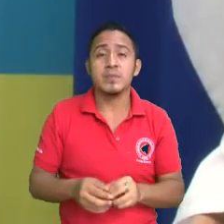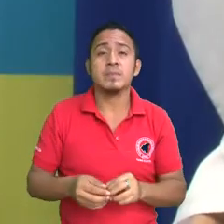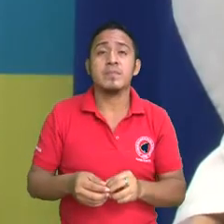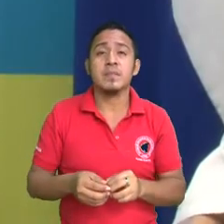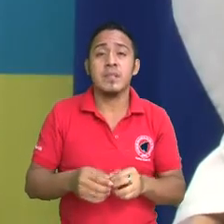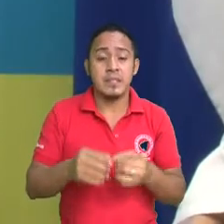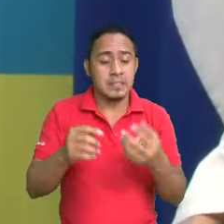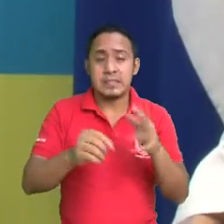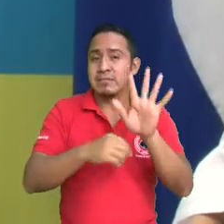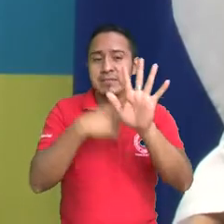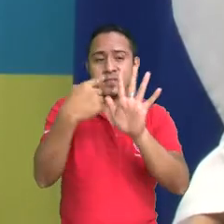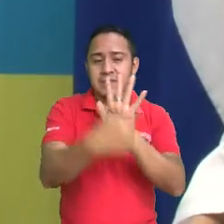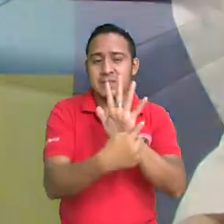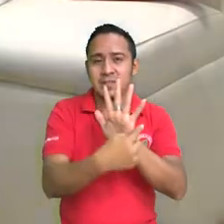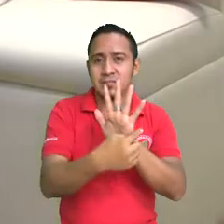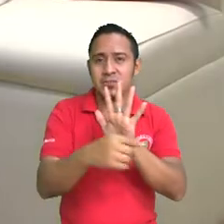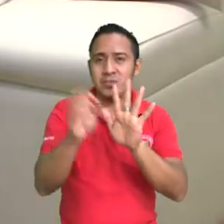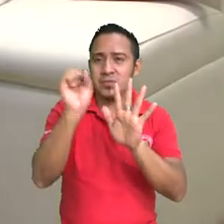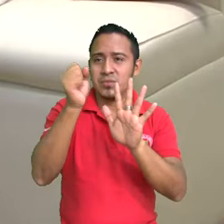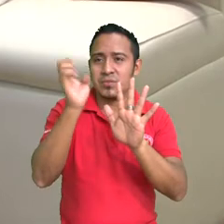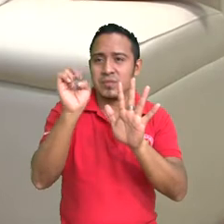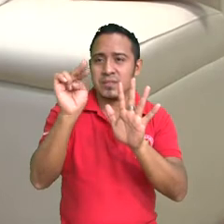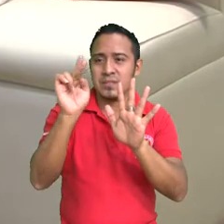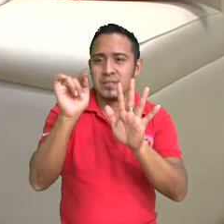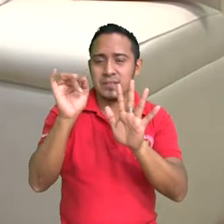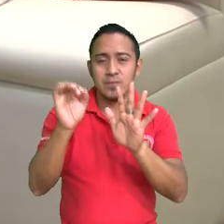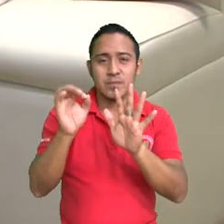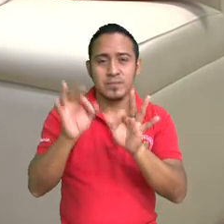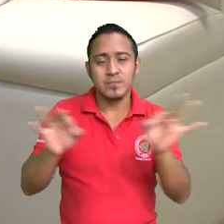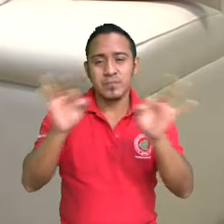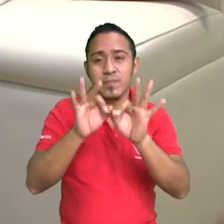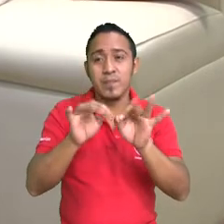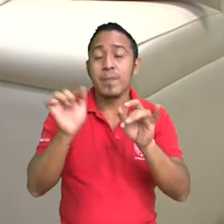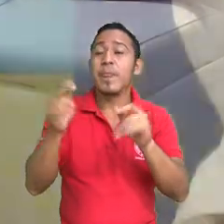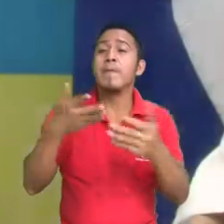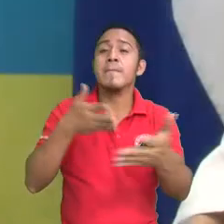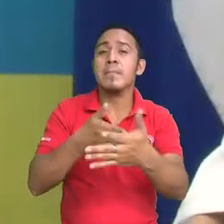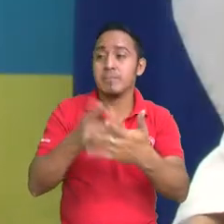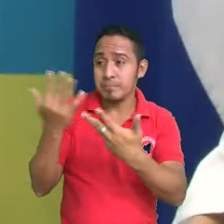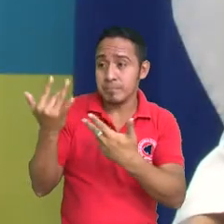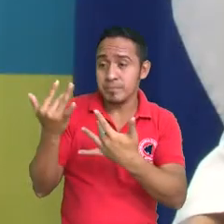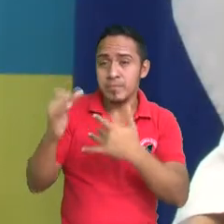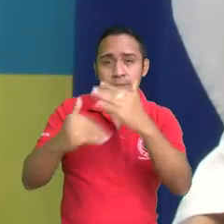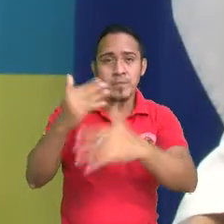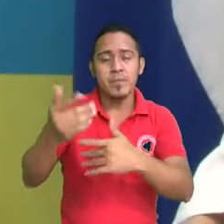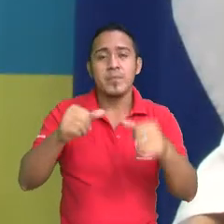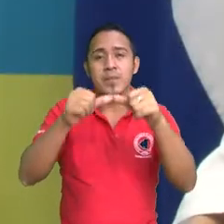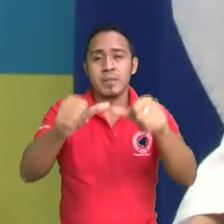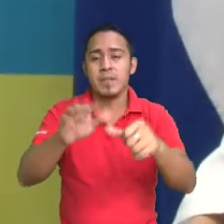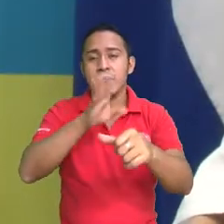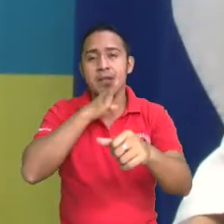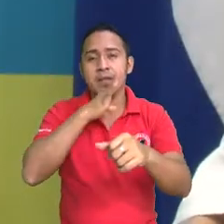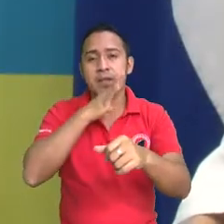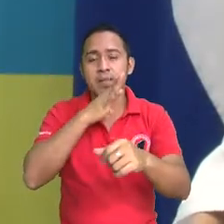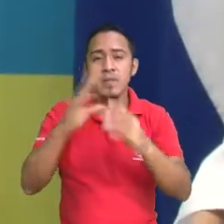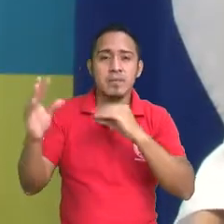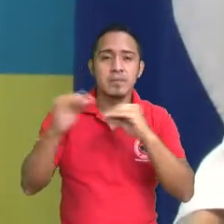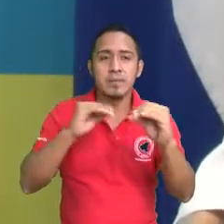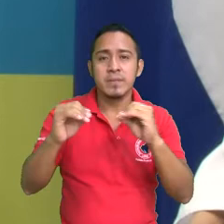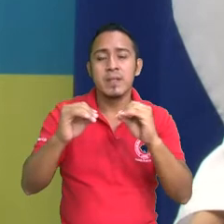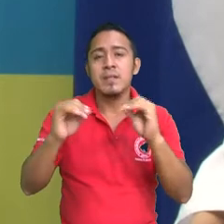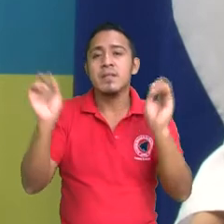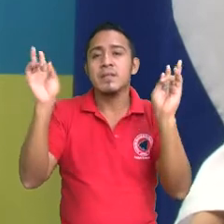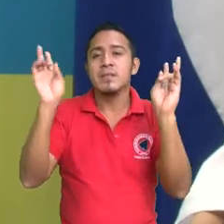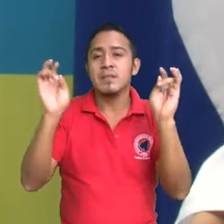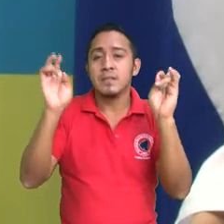cinco sentidos son fundamentales para el ser humano. Doctora, vamos a hacer una pausa, ¿le parece? Cuando regresemos vamos a seguir comentando o abordando